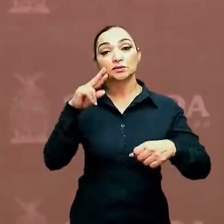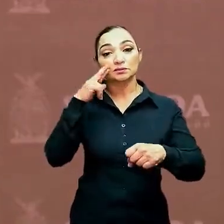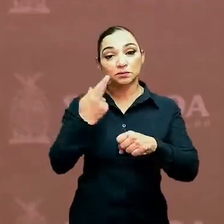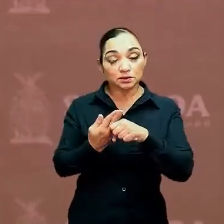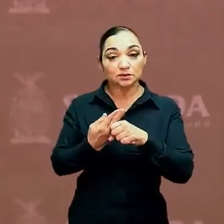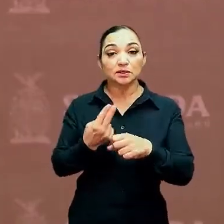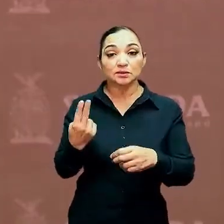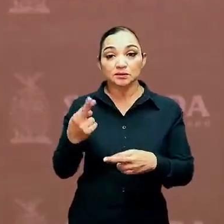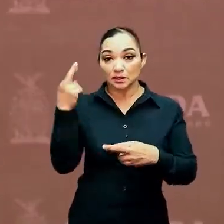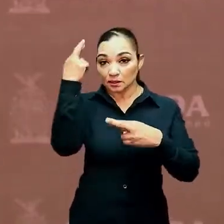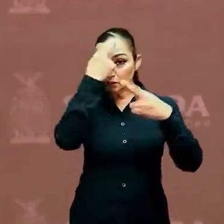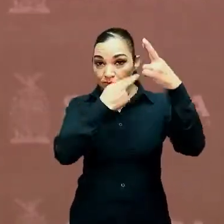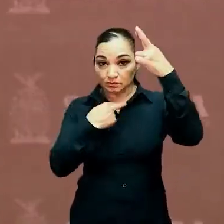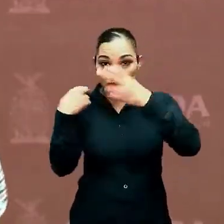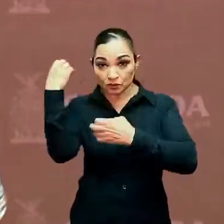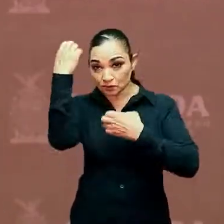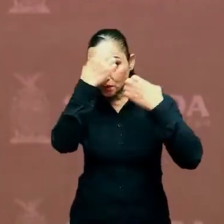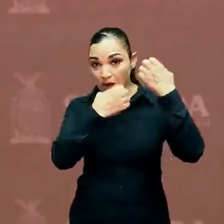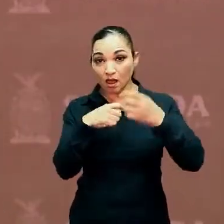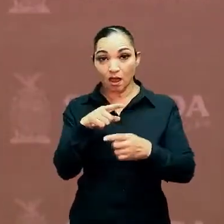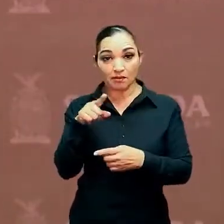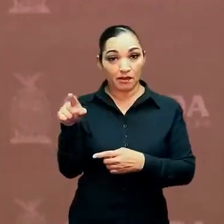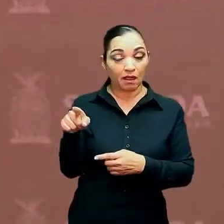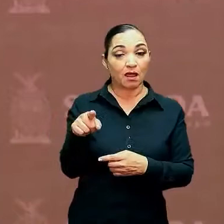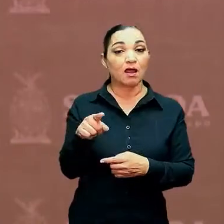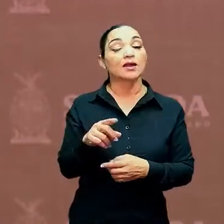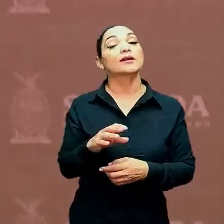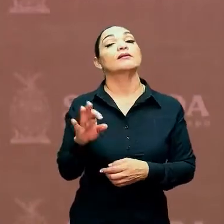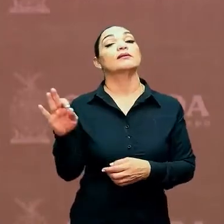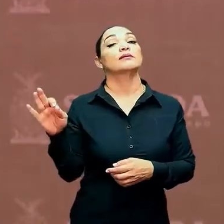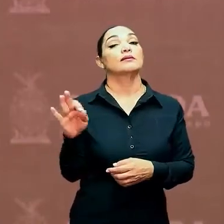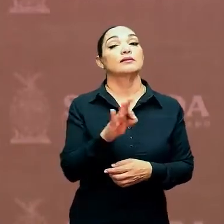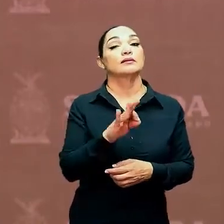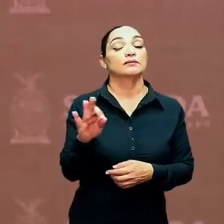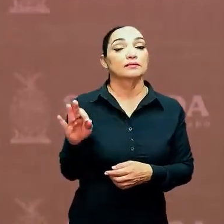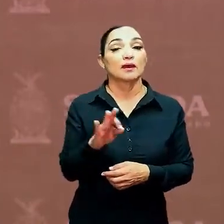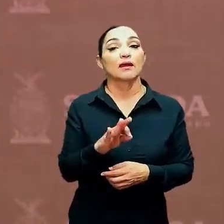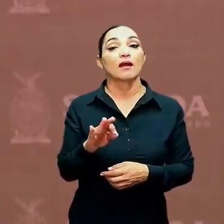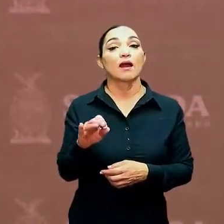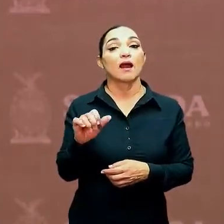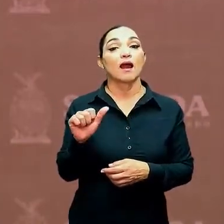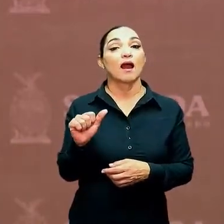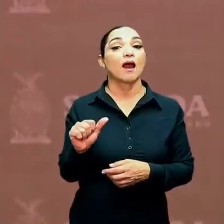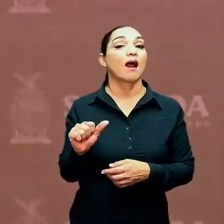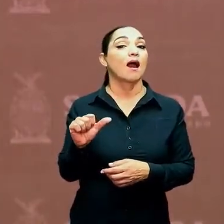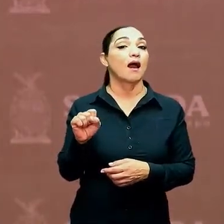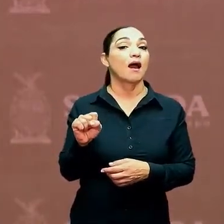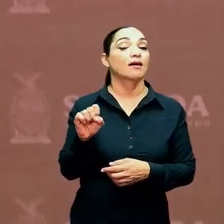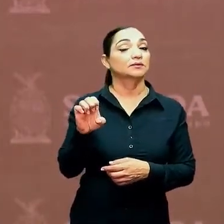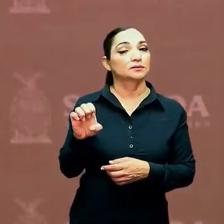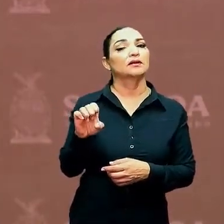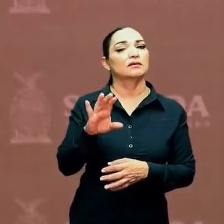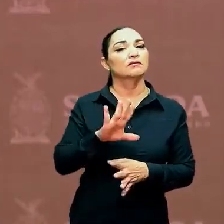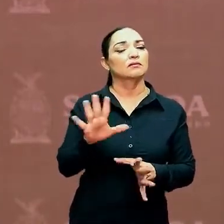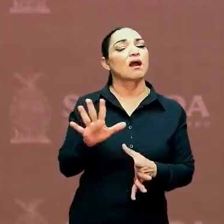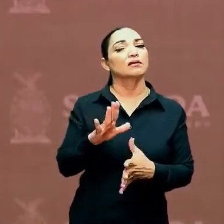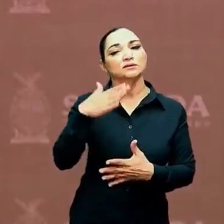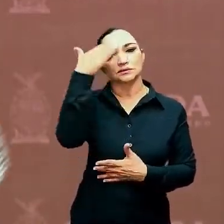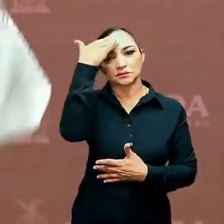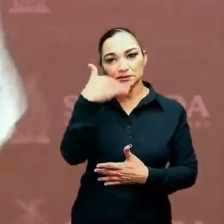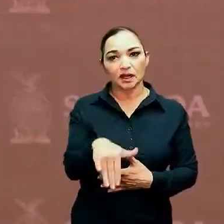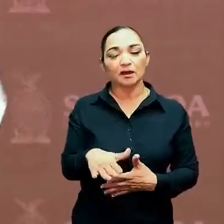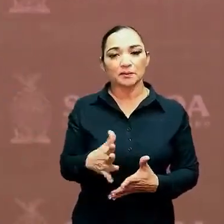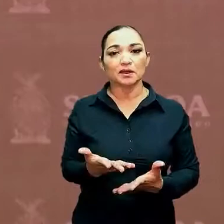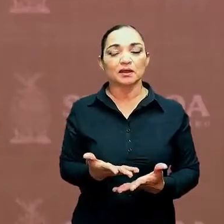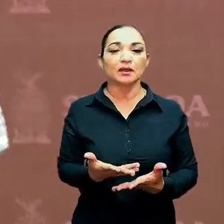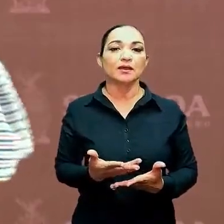tenga información esa auditoría, es muy probable que la Comisión de Fiscalización del Congreso ya tenga información. Entonces,